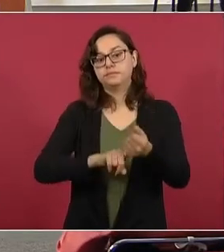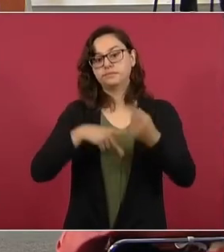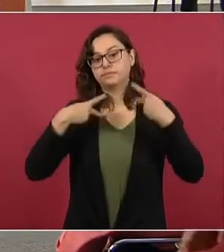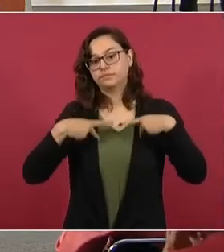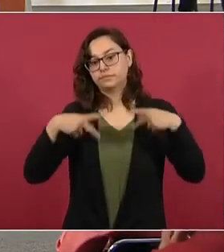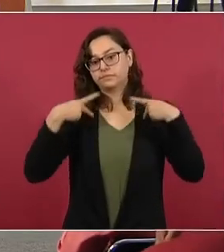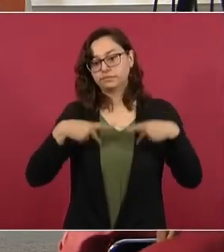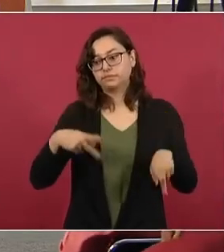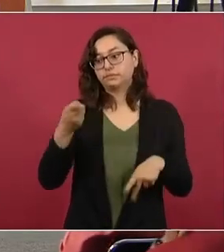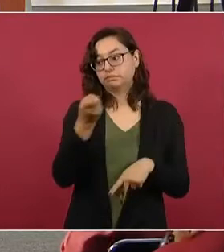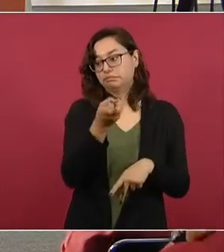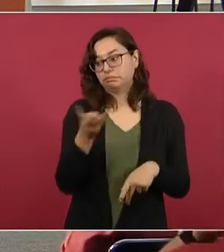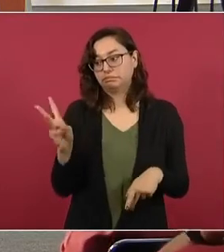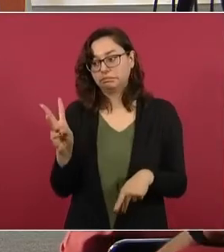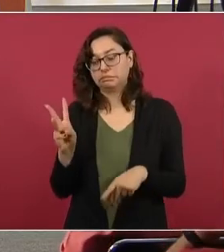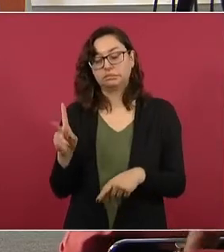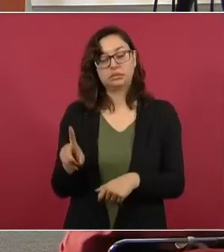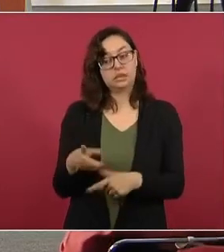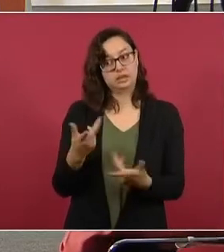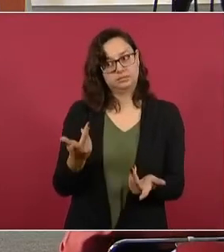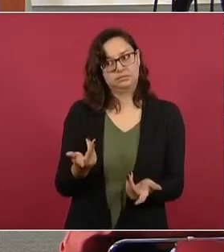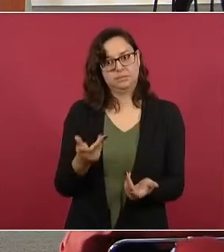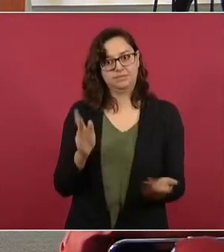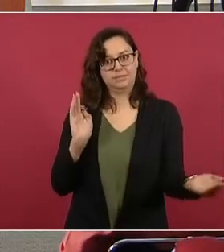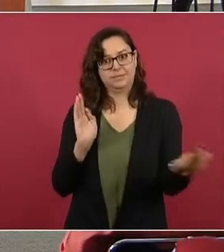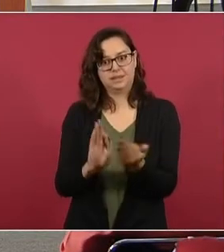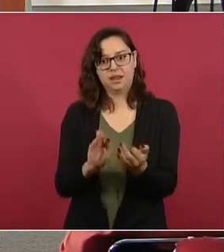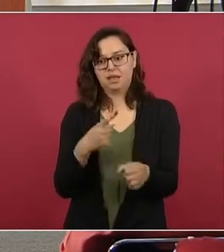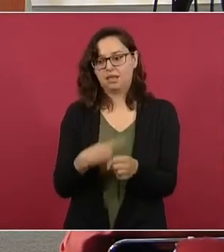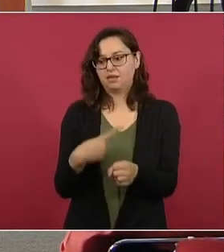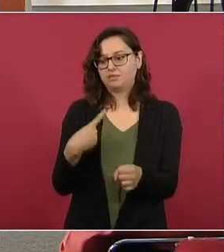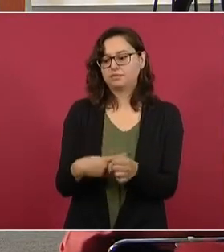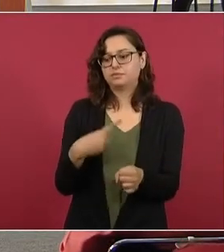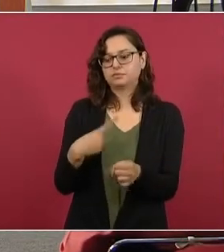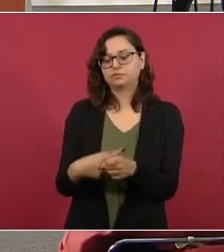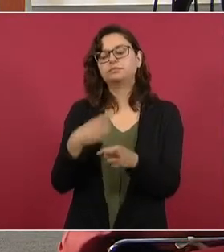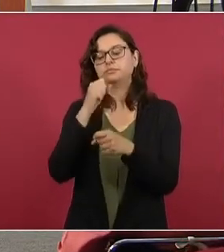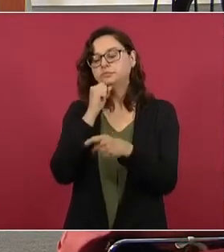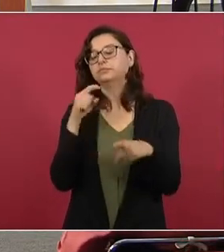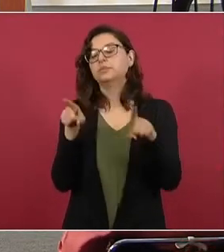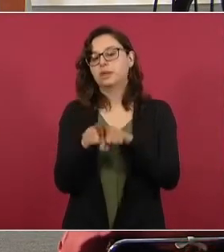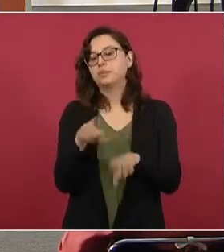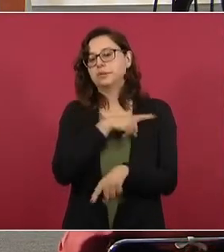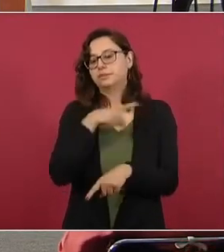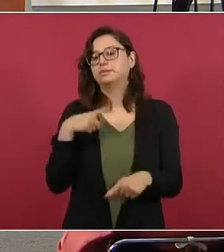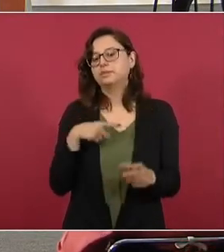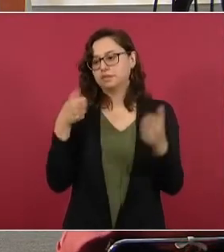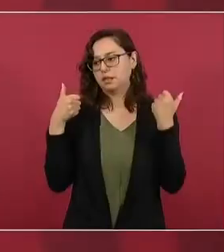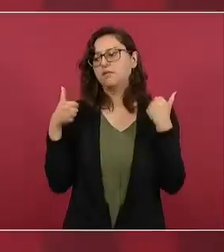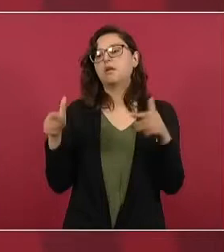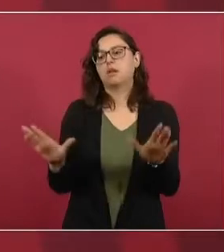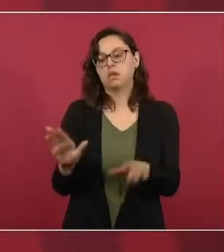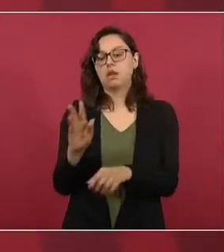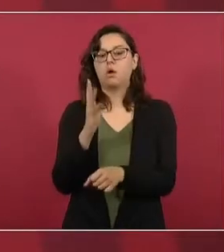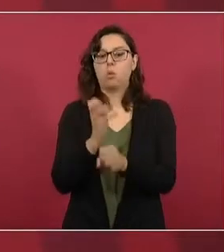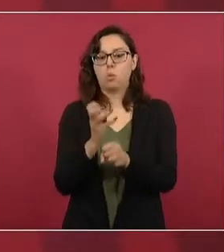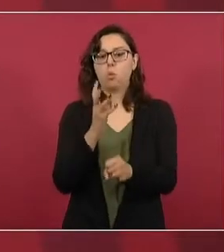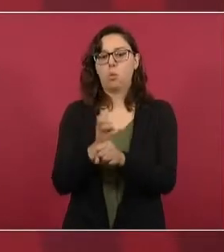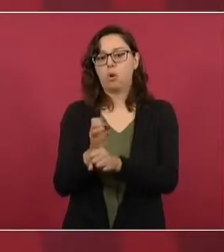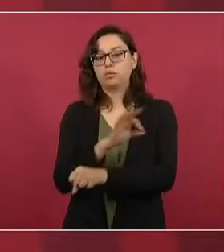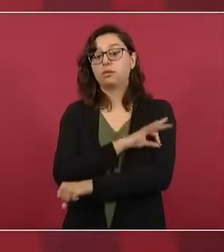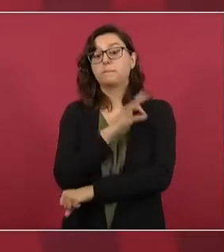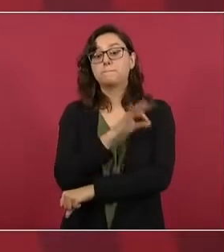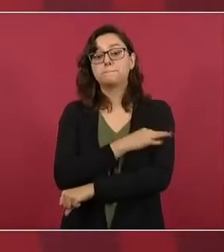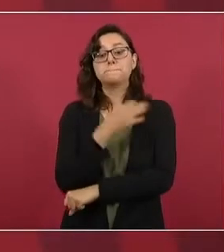exposición profesional al virus SARS-CoV-2, también entran en esta categoría de recomendación.